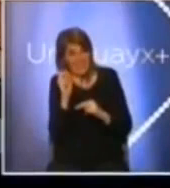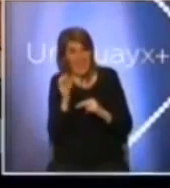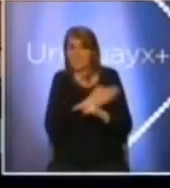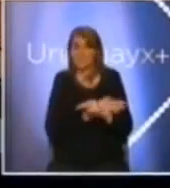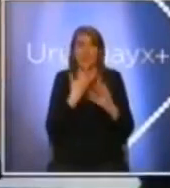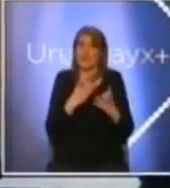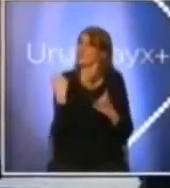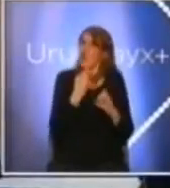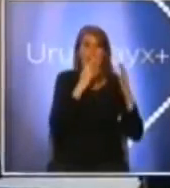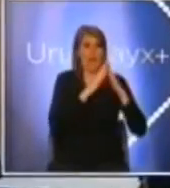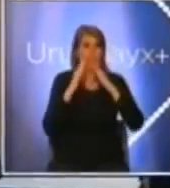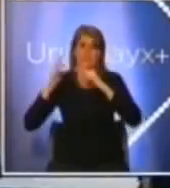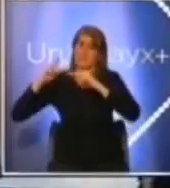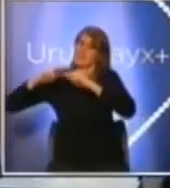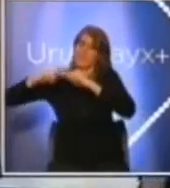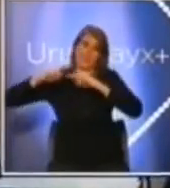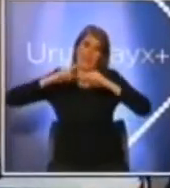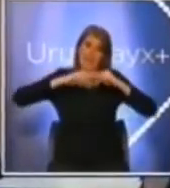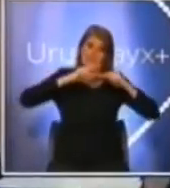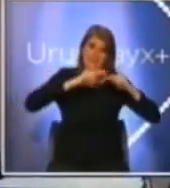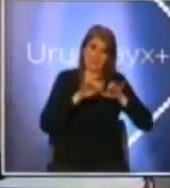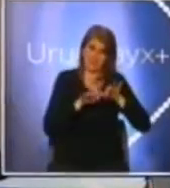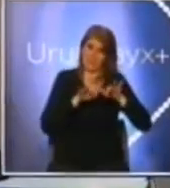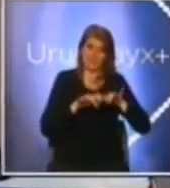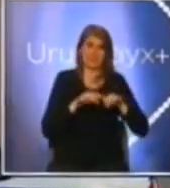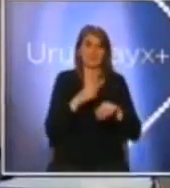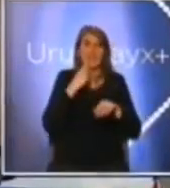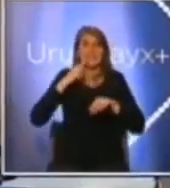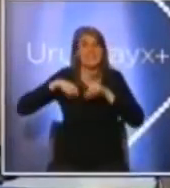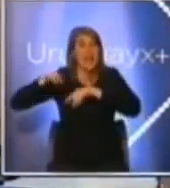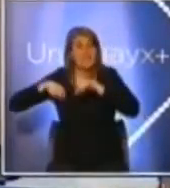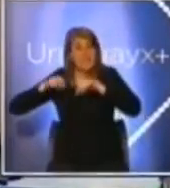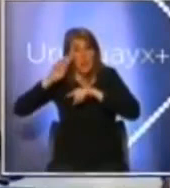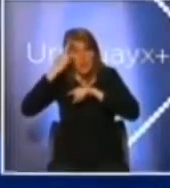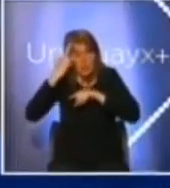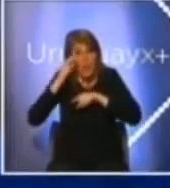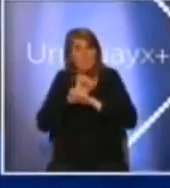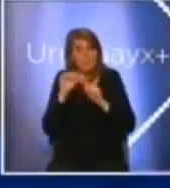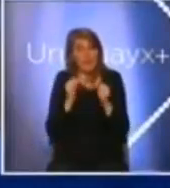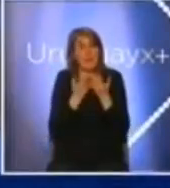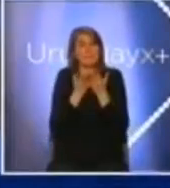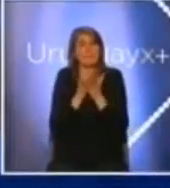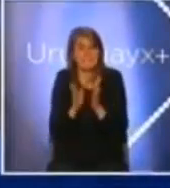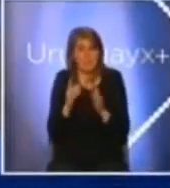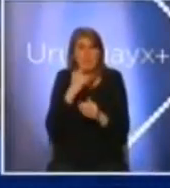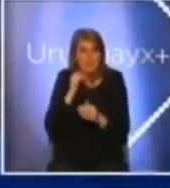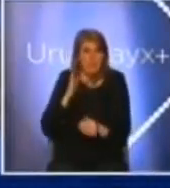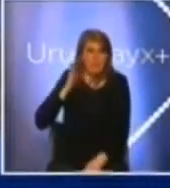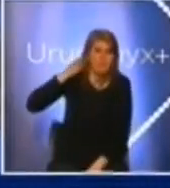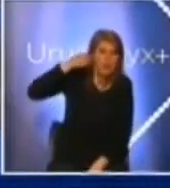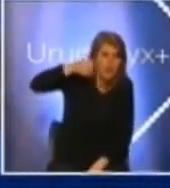servicios públicos de calidad, en Uruguay todos los trámites del Estado se podrán iniciar, realizar en